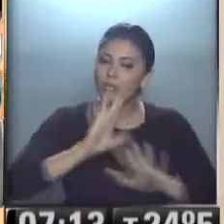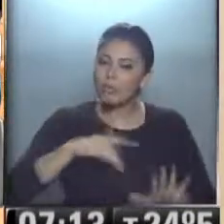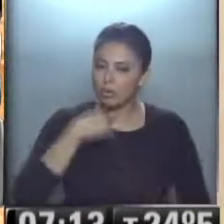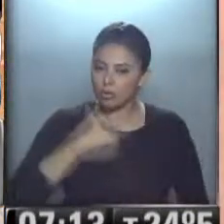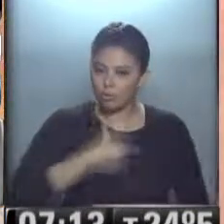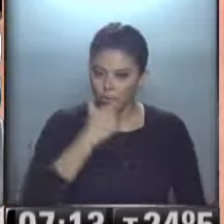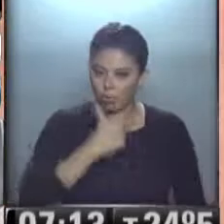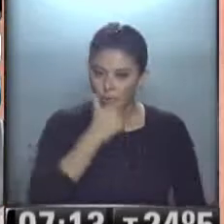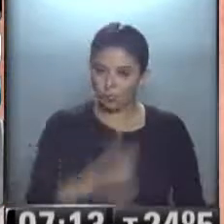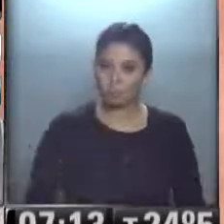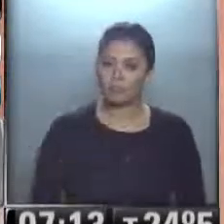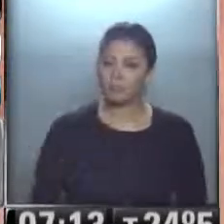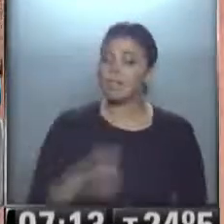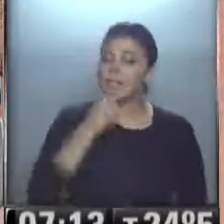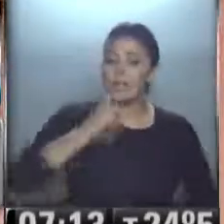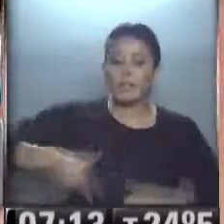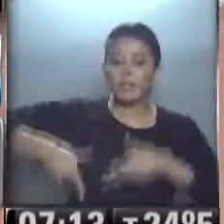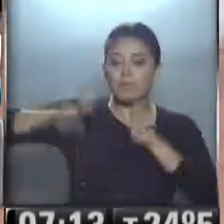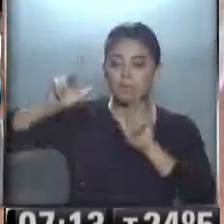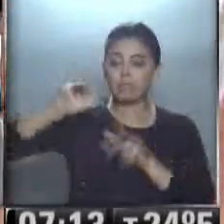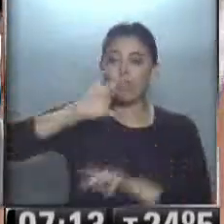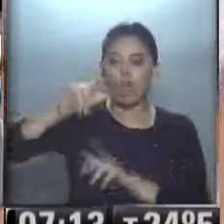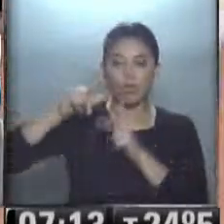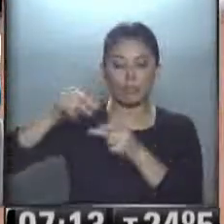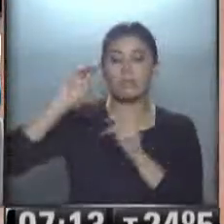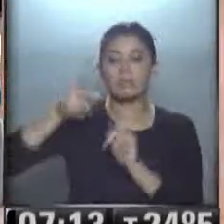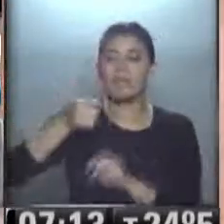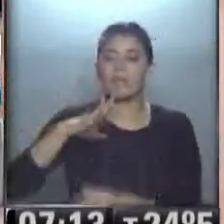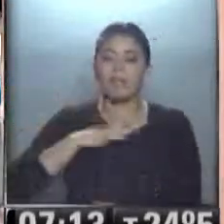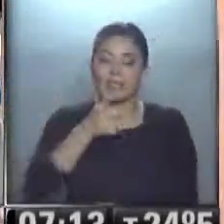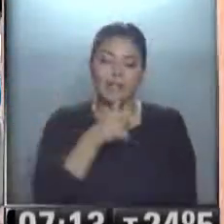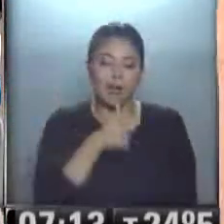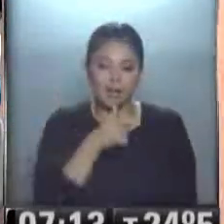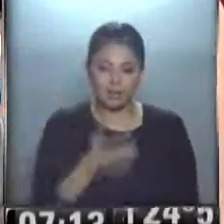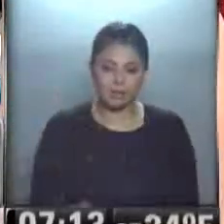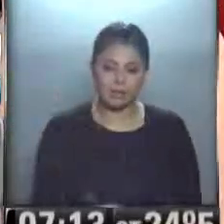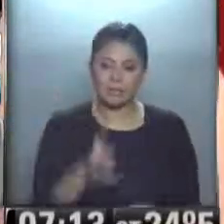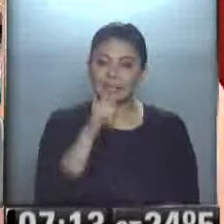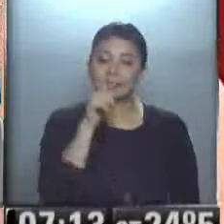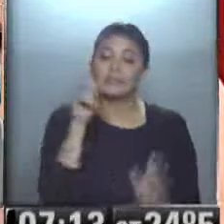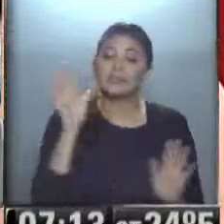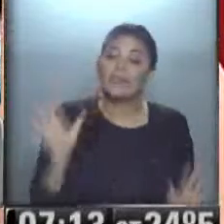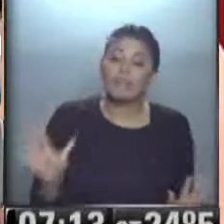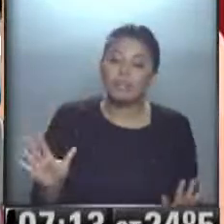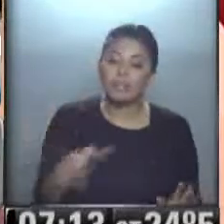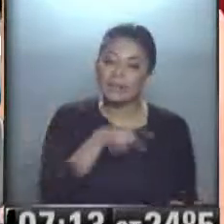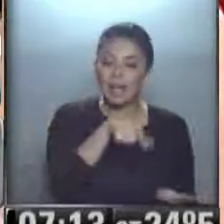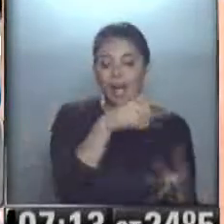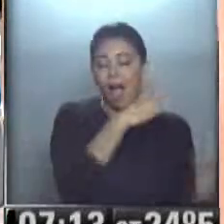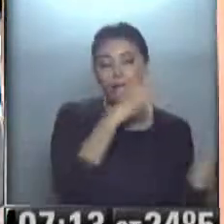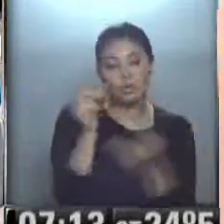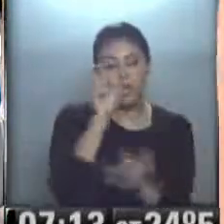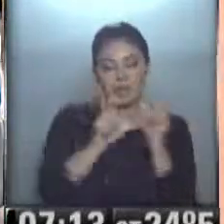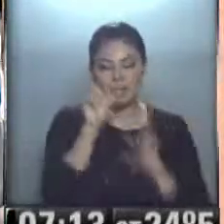en realidad en los edificios lo primero que falta, aparte de la luz, es el agua. Me parece que él, por lo menos dentro de todo, es una ayuda para la